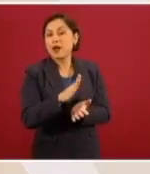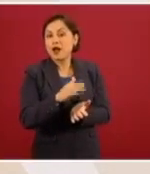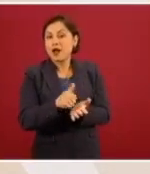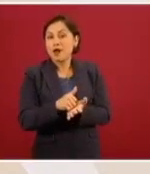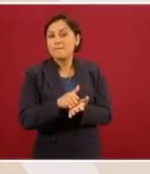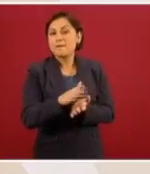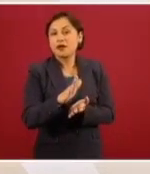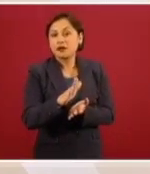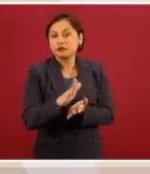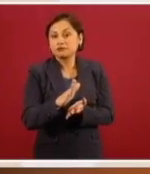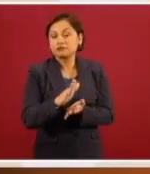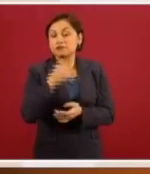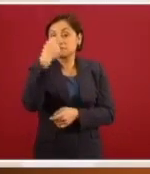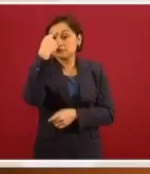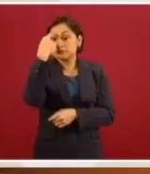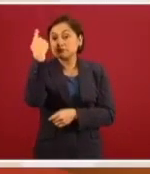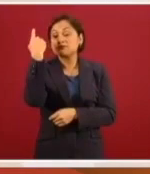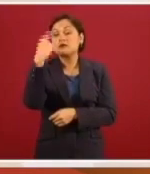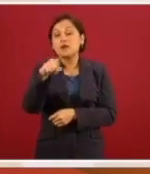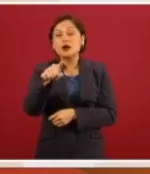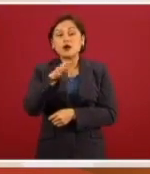eliminar o reducir